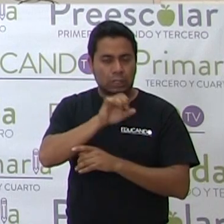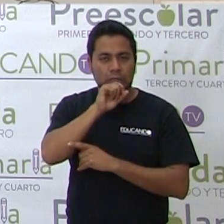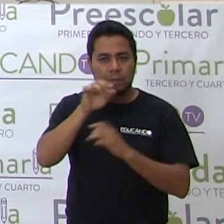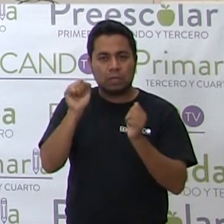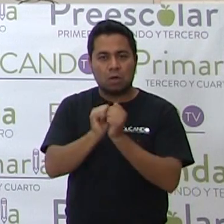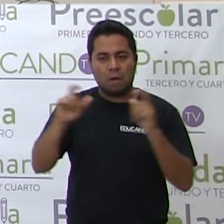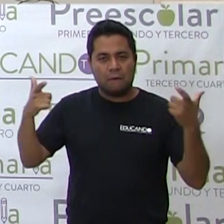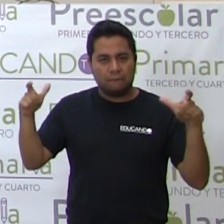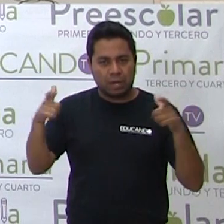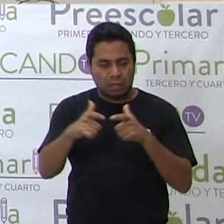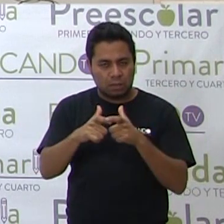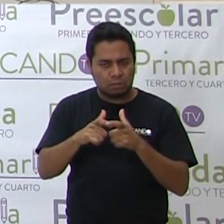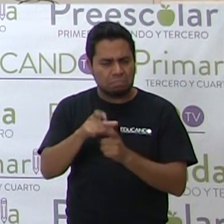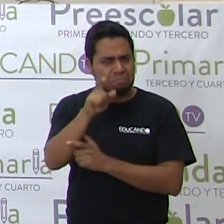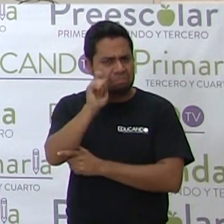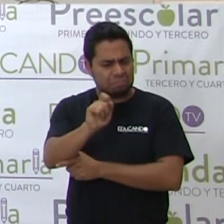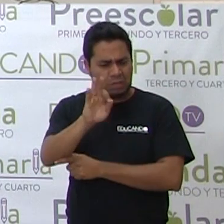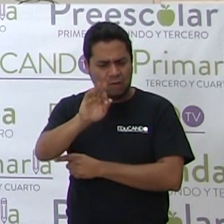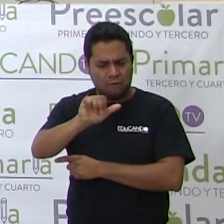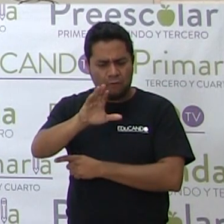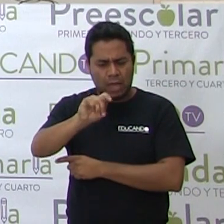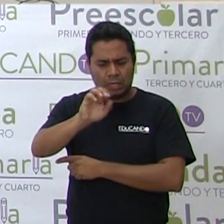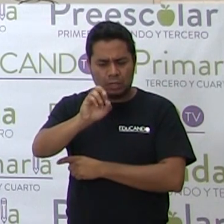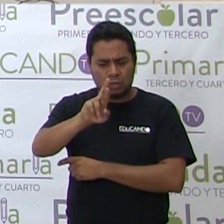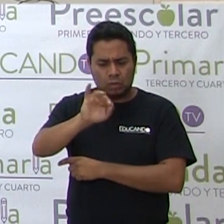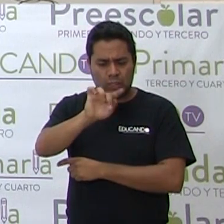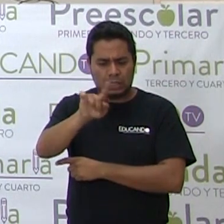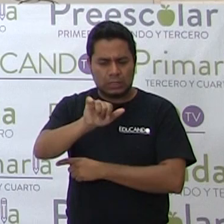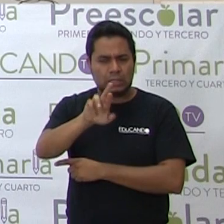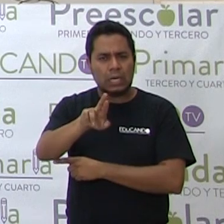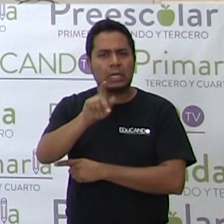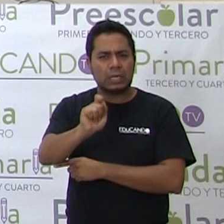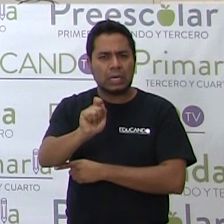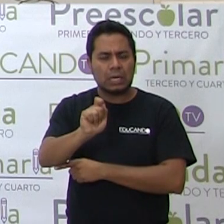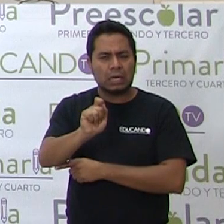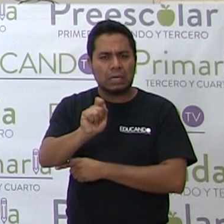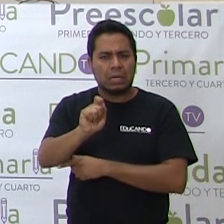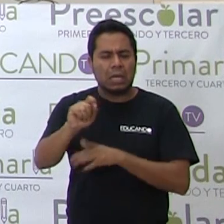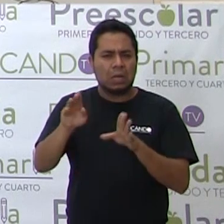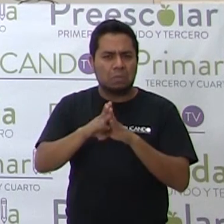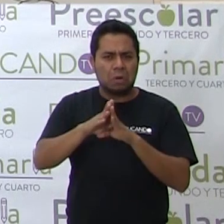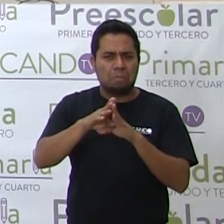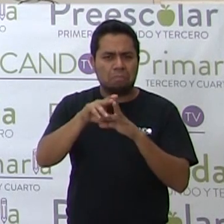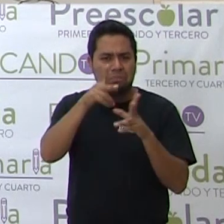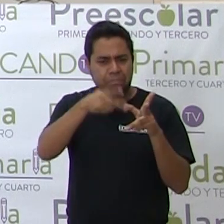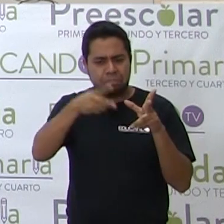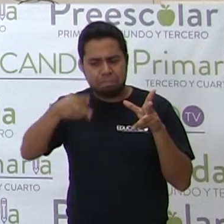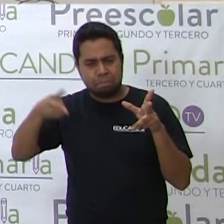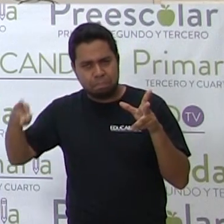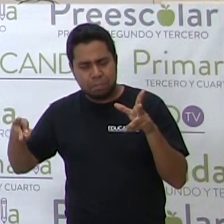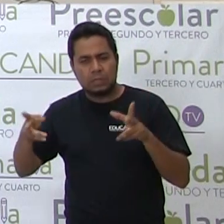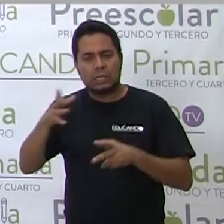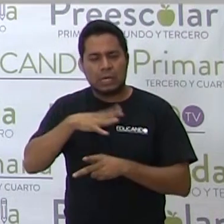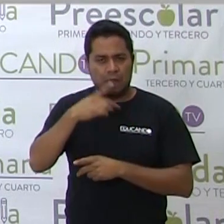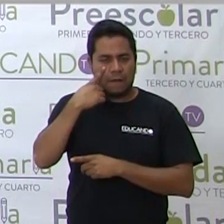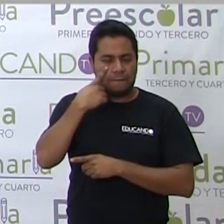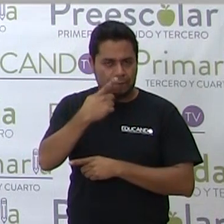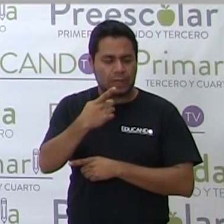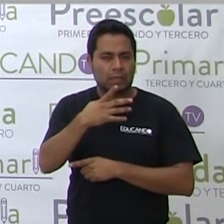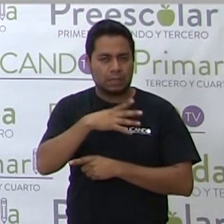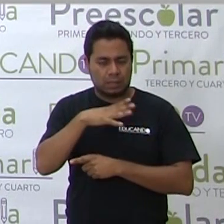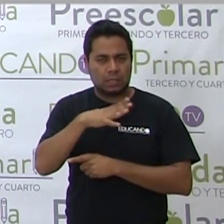factorización Qué quiere decir factorizar descomponer sí Y aquí tenemos esta ecuación